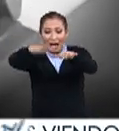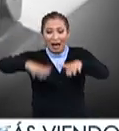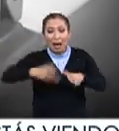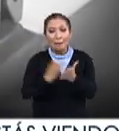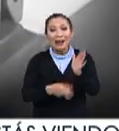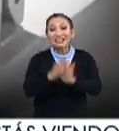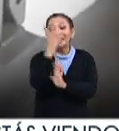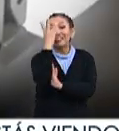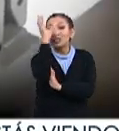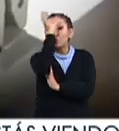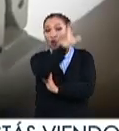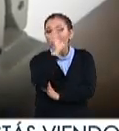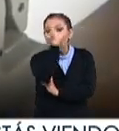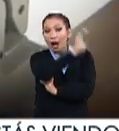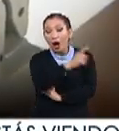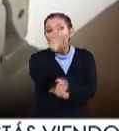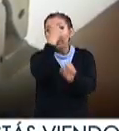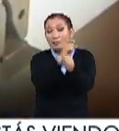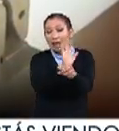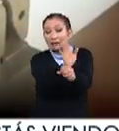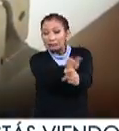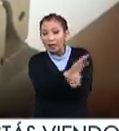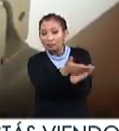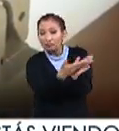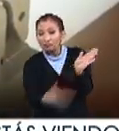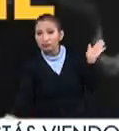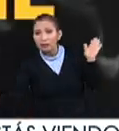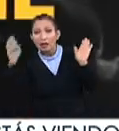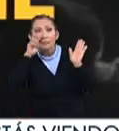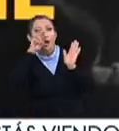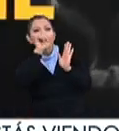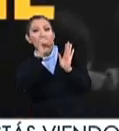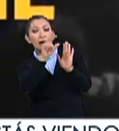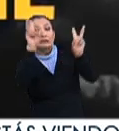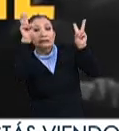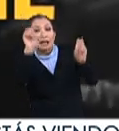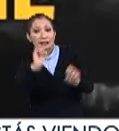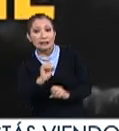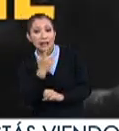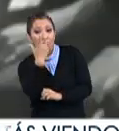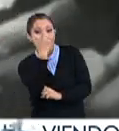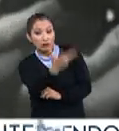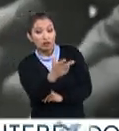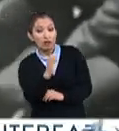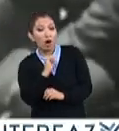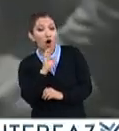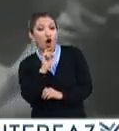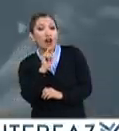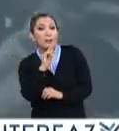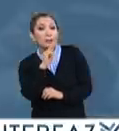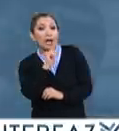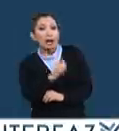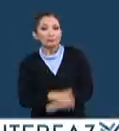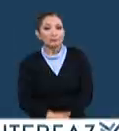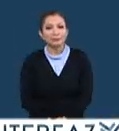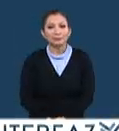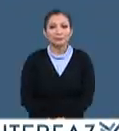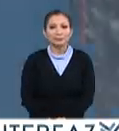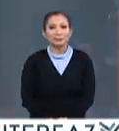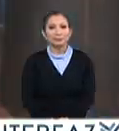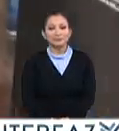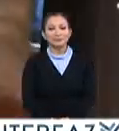Plaza de las Tres Culturas con el primer largometraje de ficción de la UNAM sobre el 68, Olimpia.